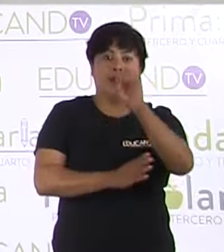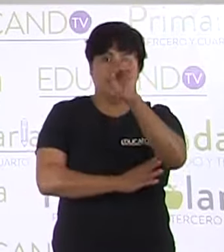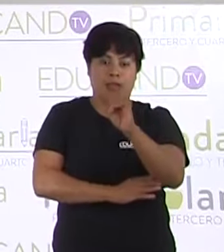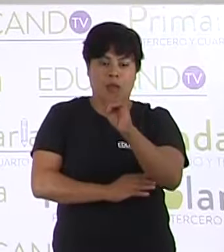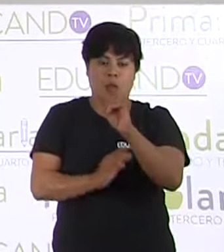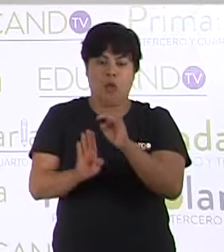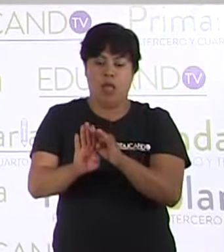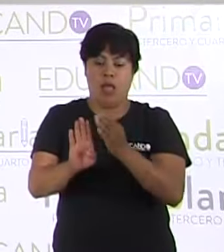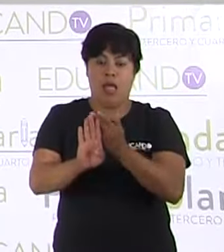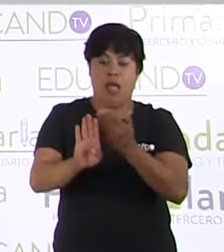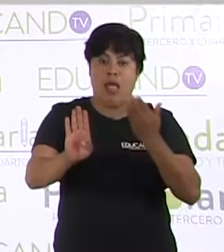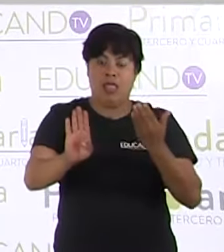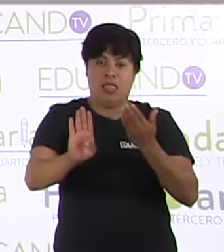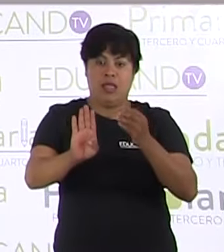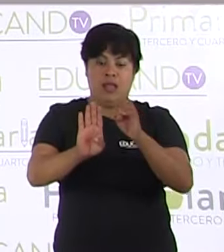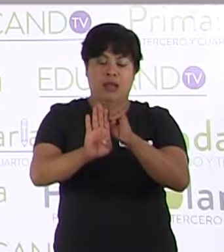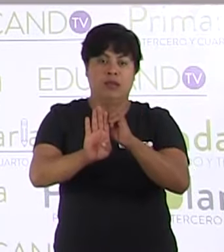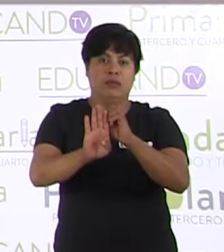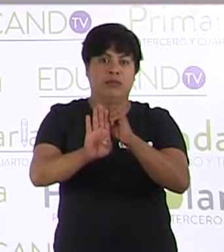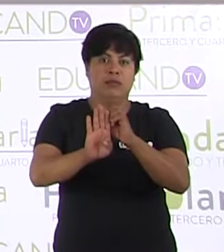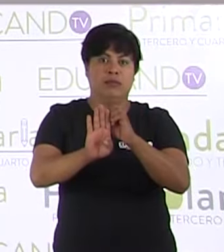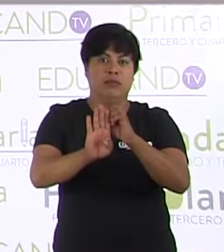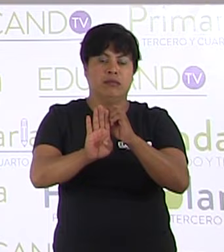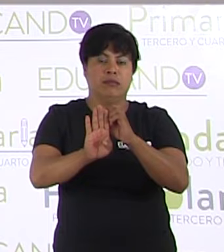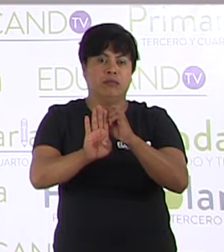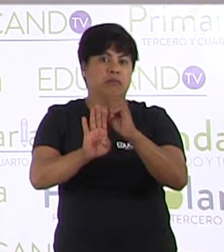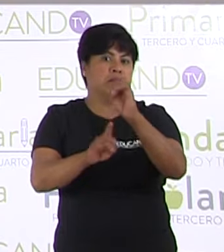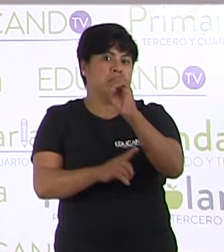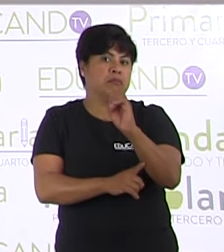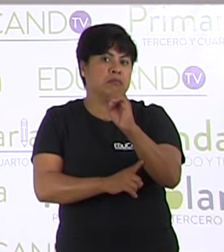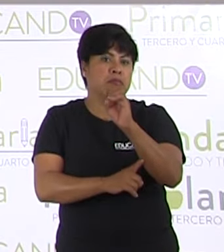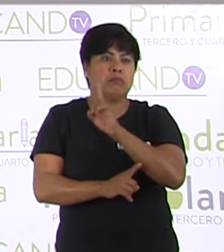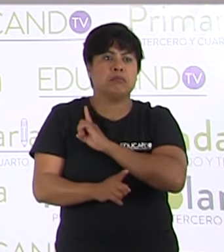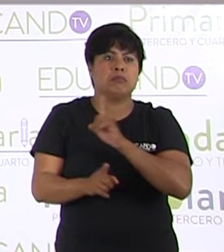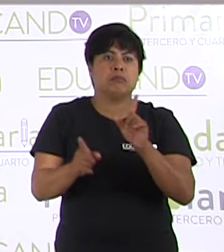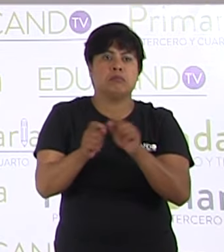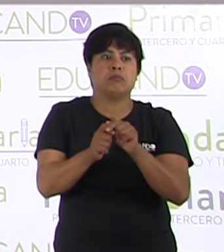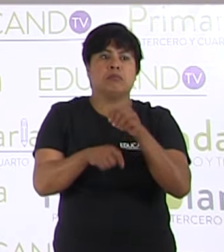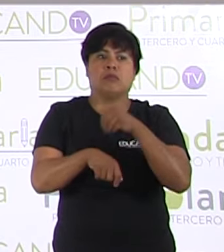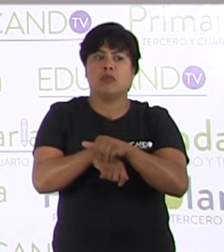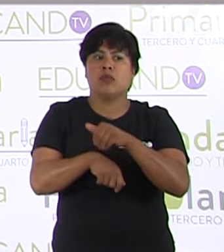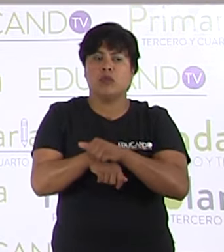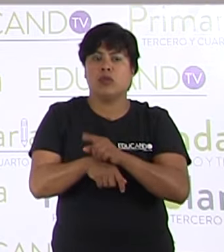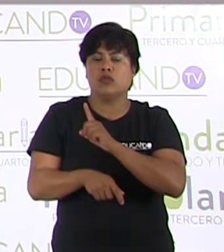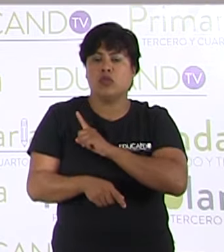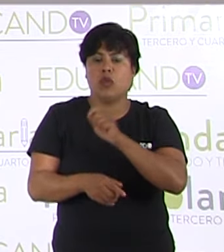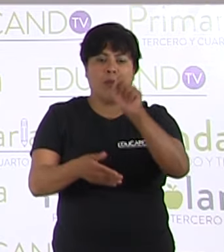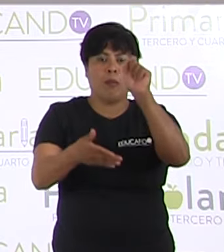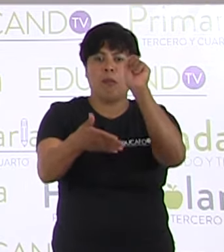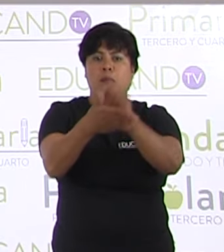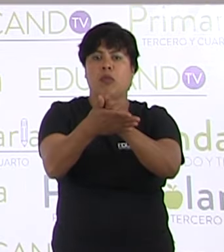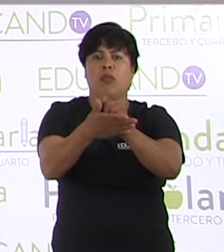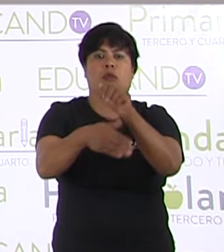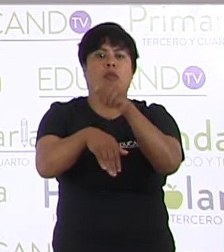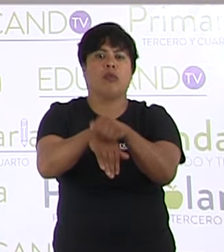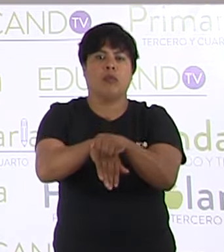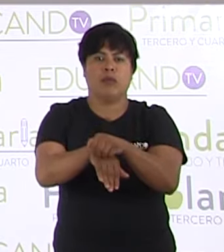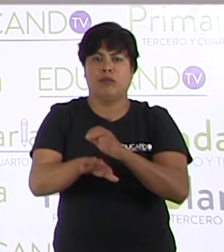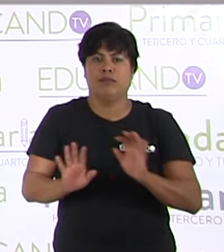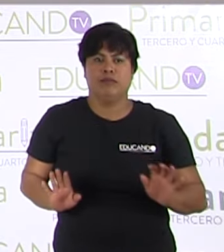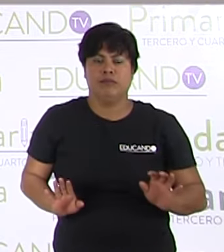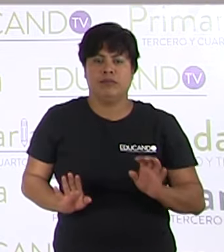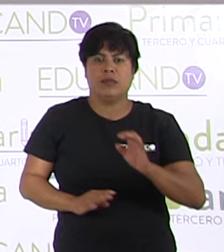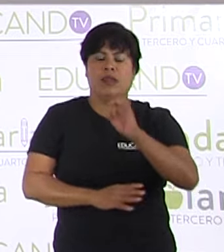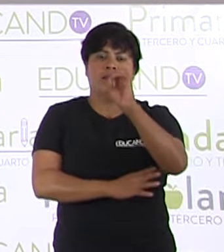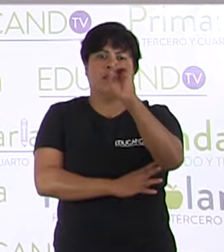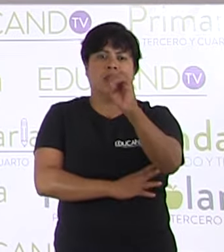de él era un simple dígito que marcaba un punto dentro del número o sea